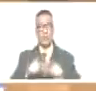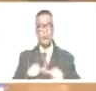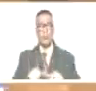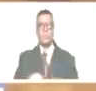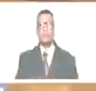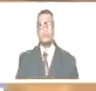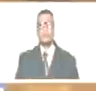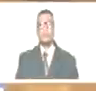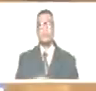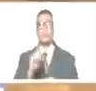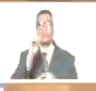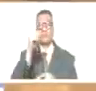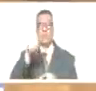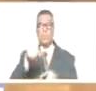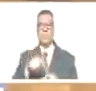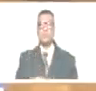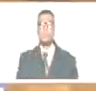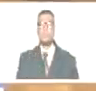principio.